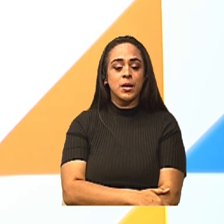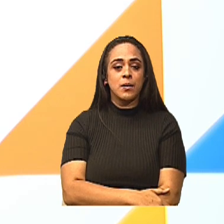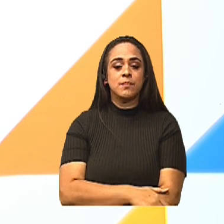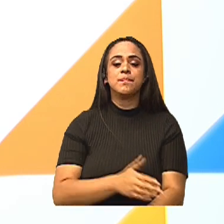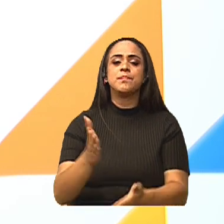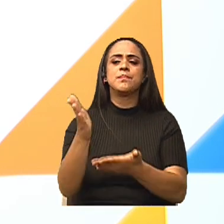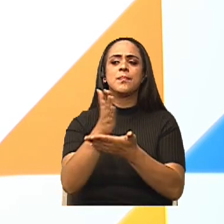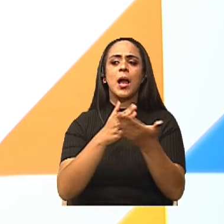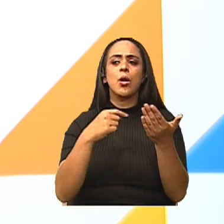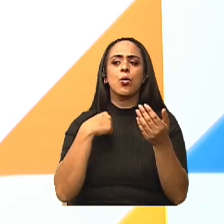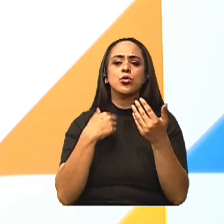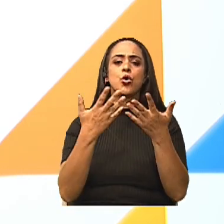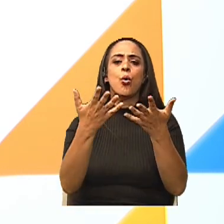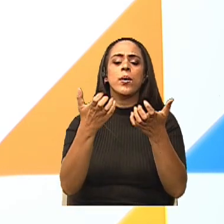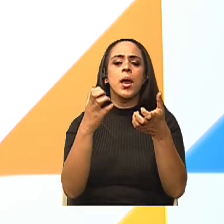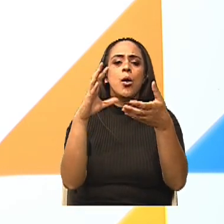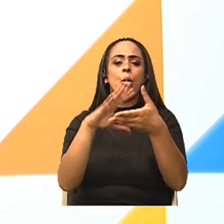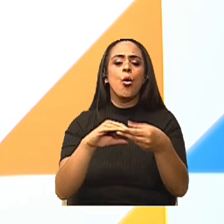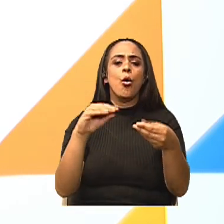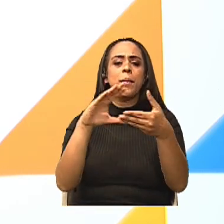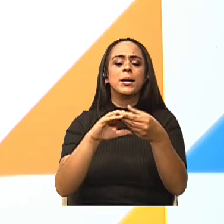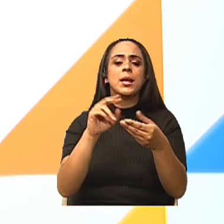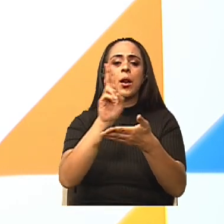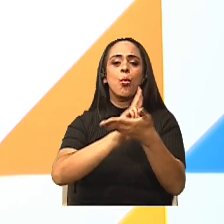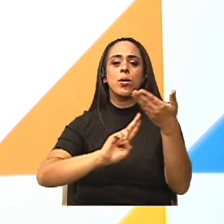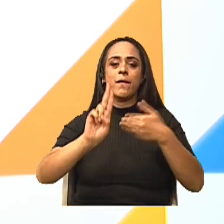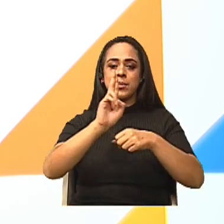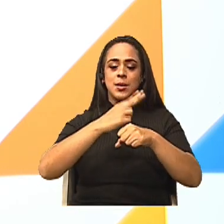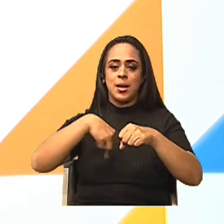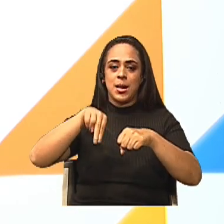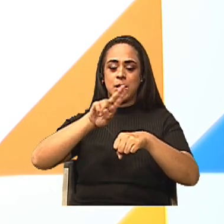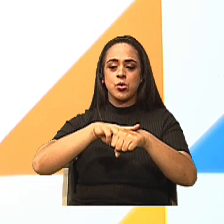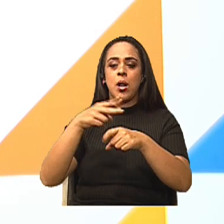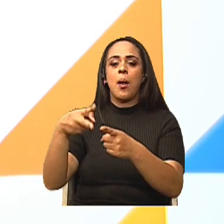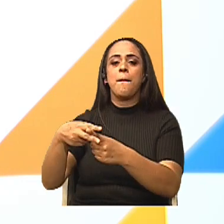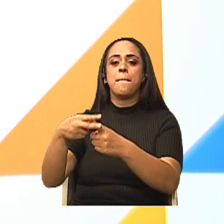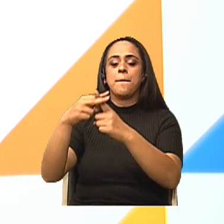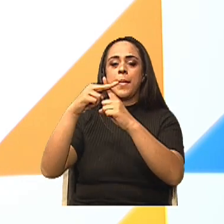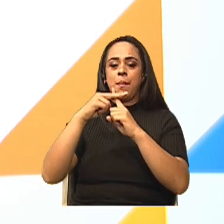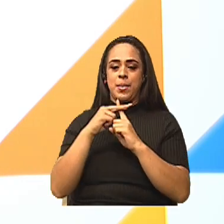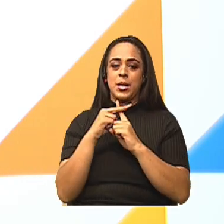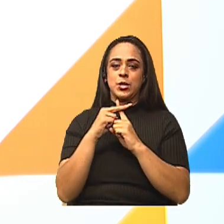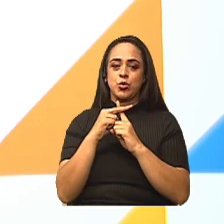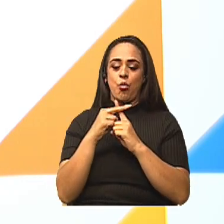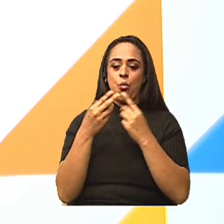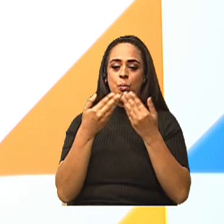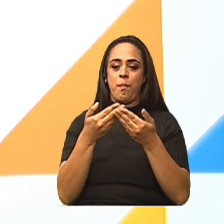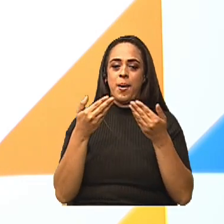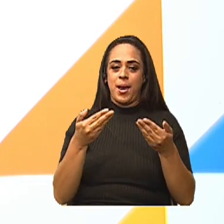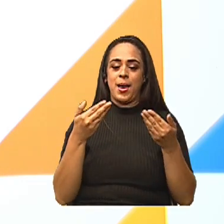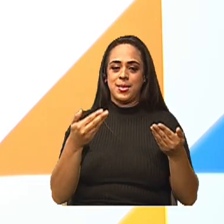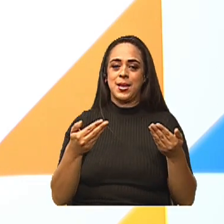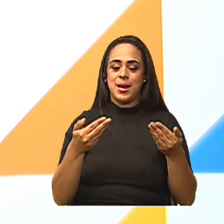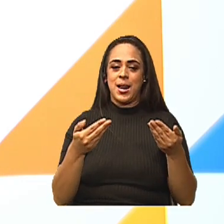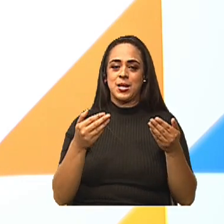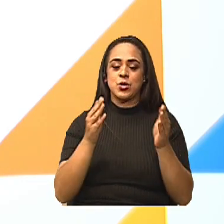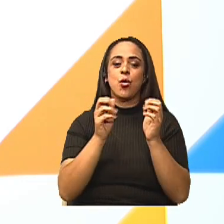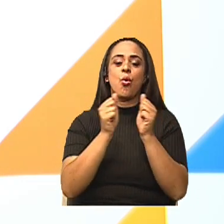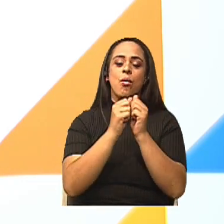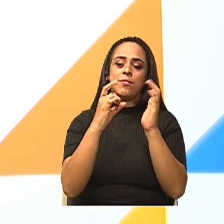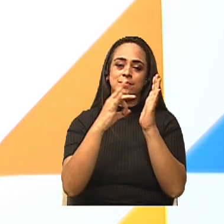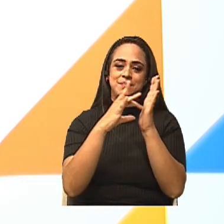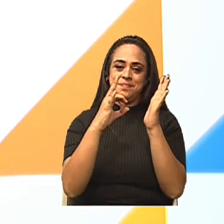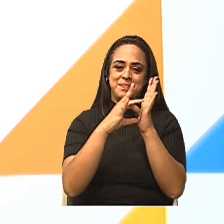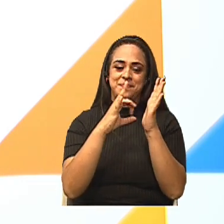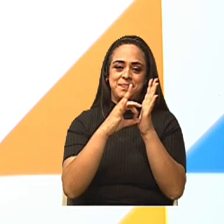Algo que quiero comentar es que la Universidad Nacional me prestó estos materiales, son equipo de laboratorio, se le llama cristalería,